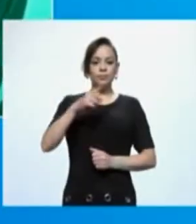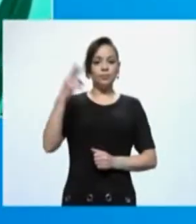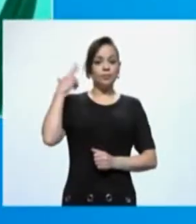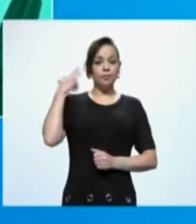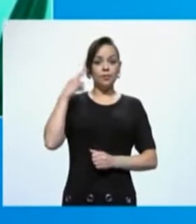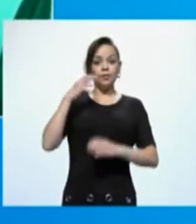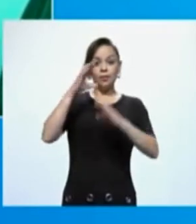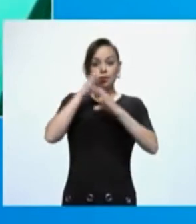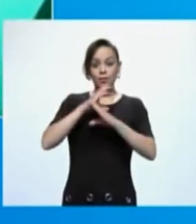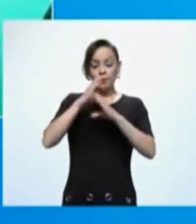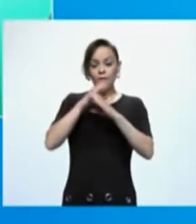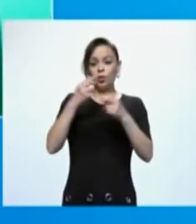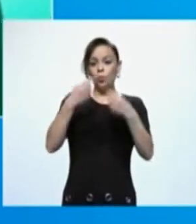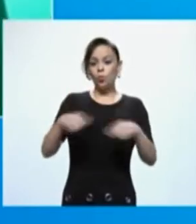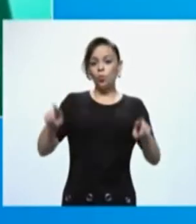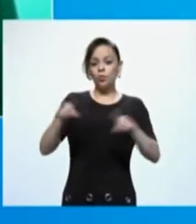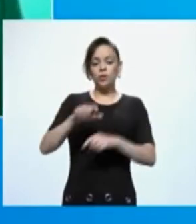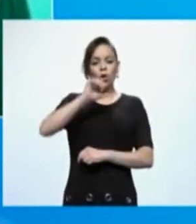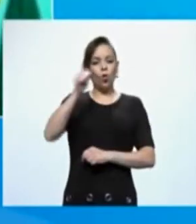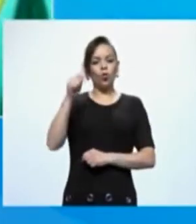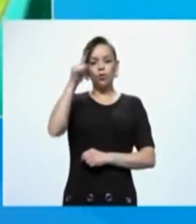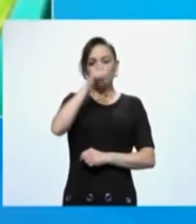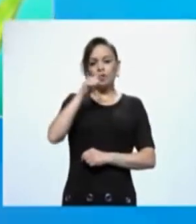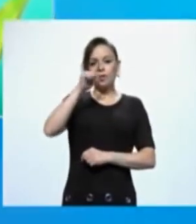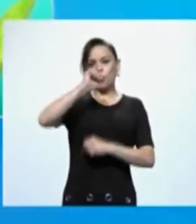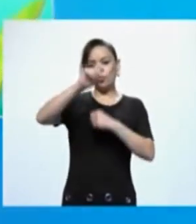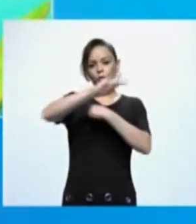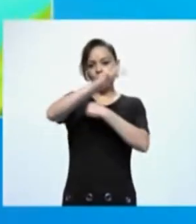molibama casi.